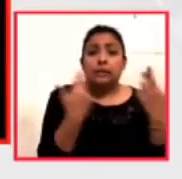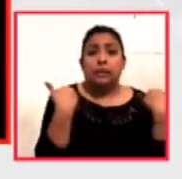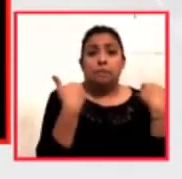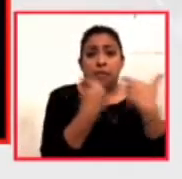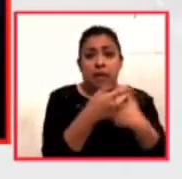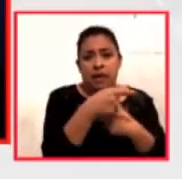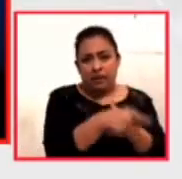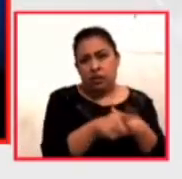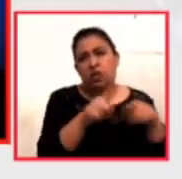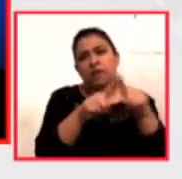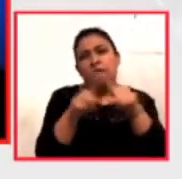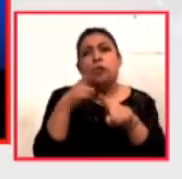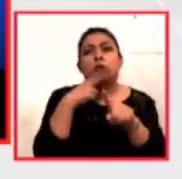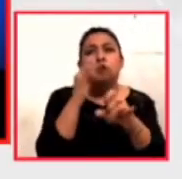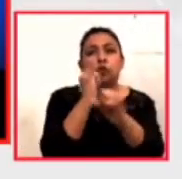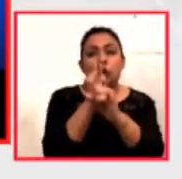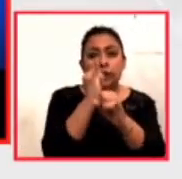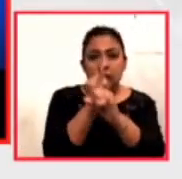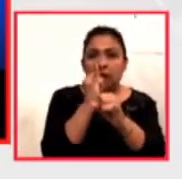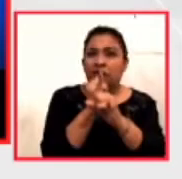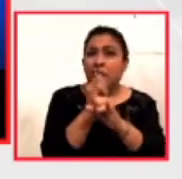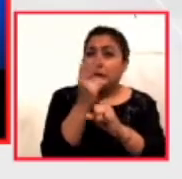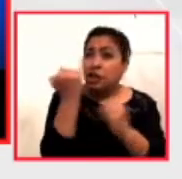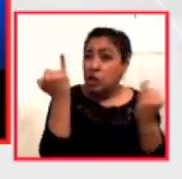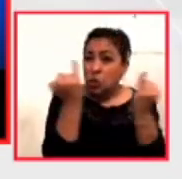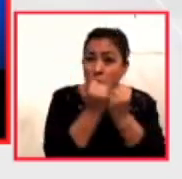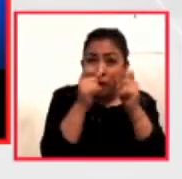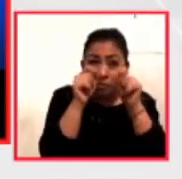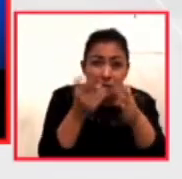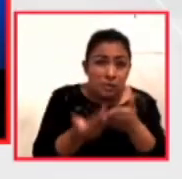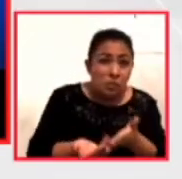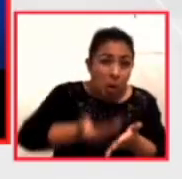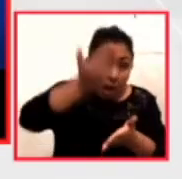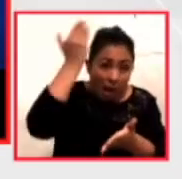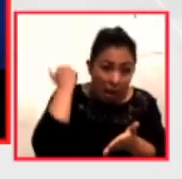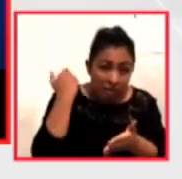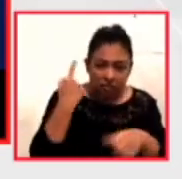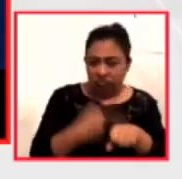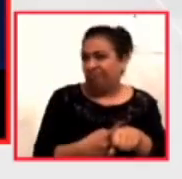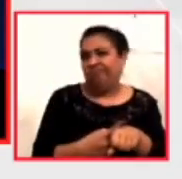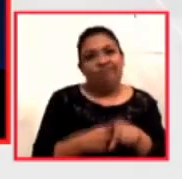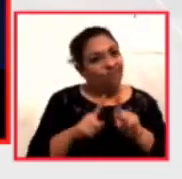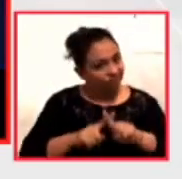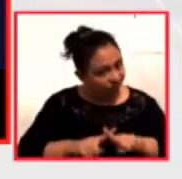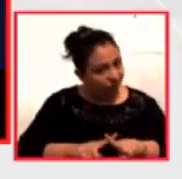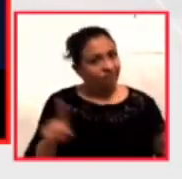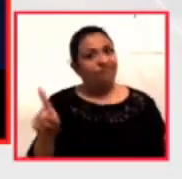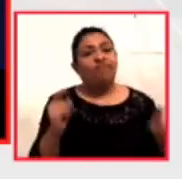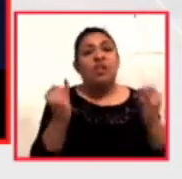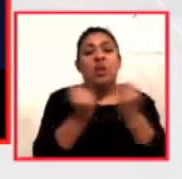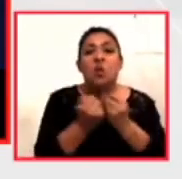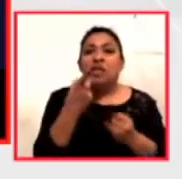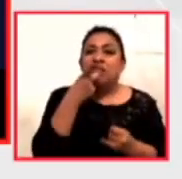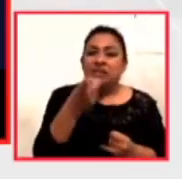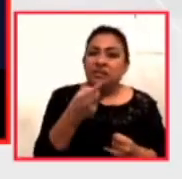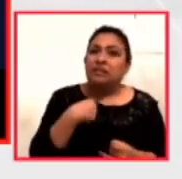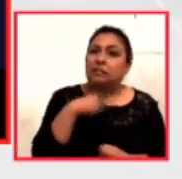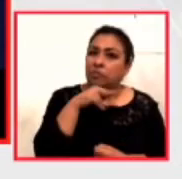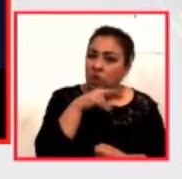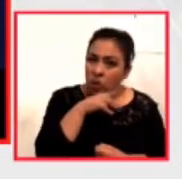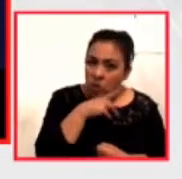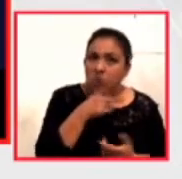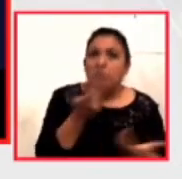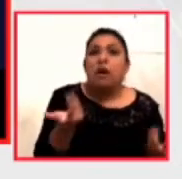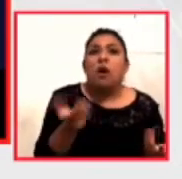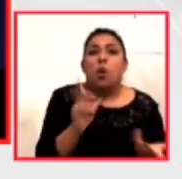por distintas plataformas, no se compara con lo que hacía antes de la pandemia. Además, ha expresado su preocupación sobre los momentos que